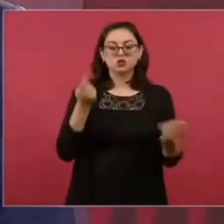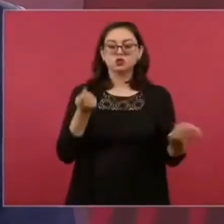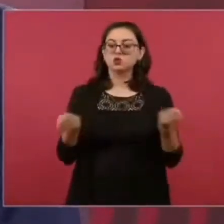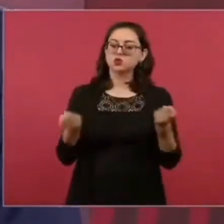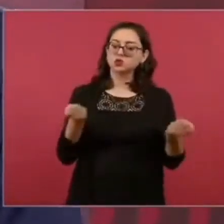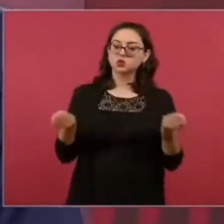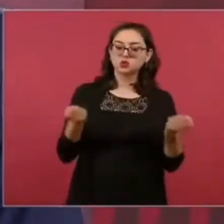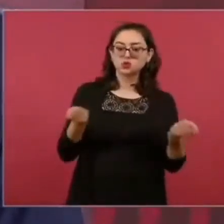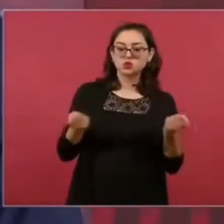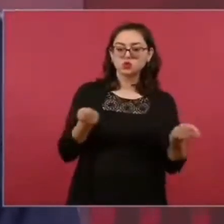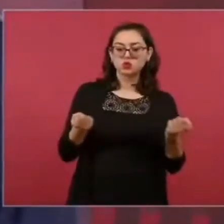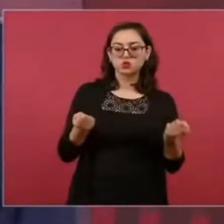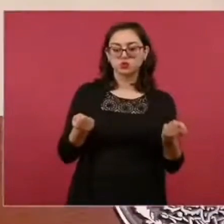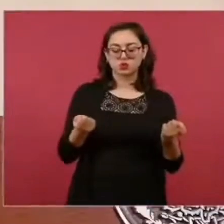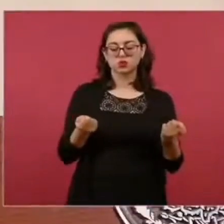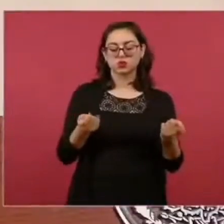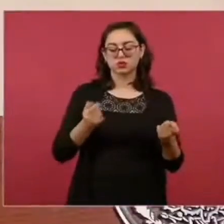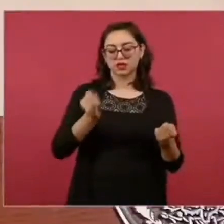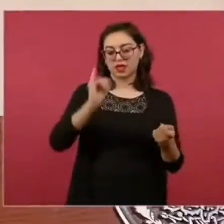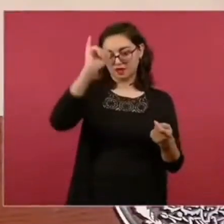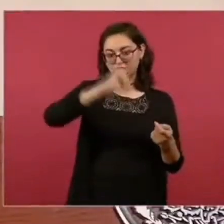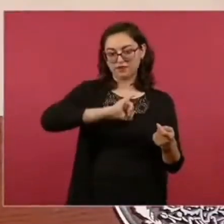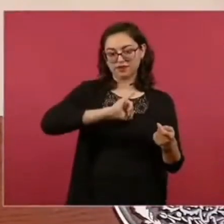Y ya se convirtió en el jefe